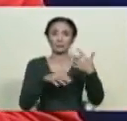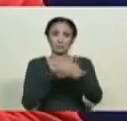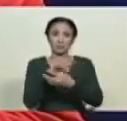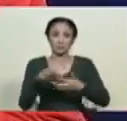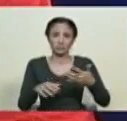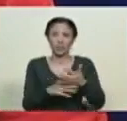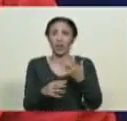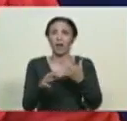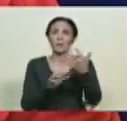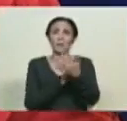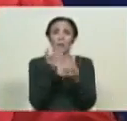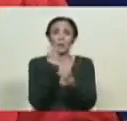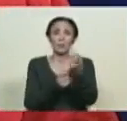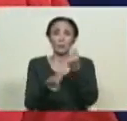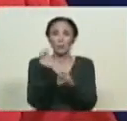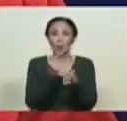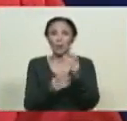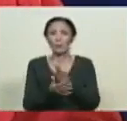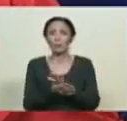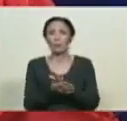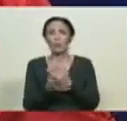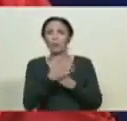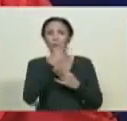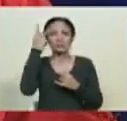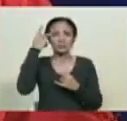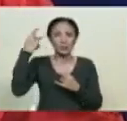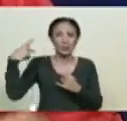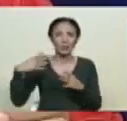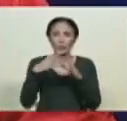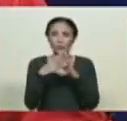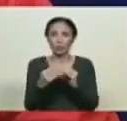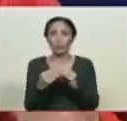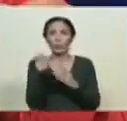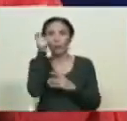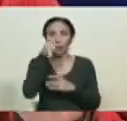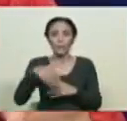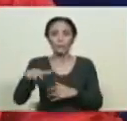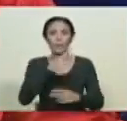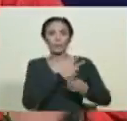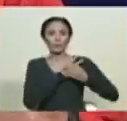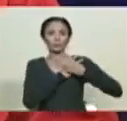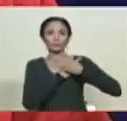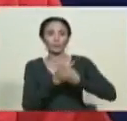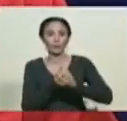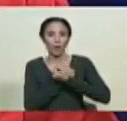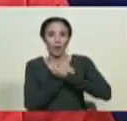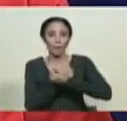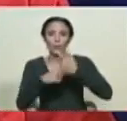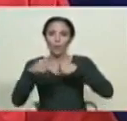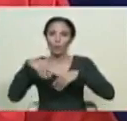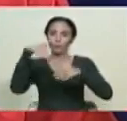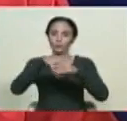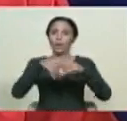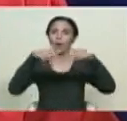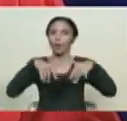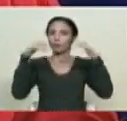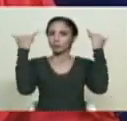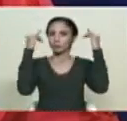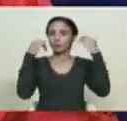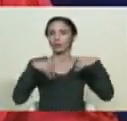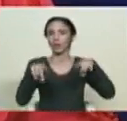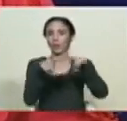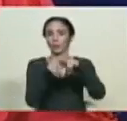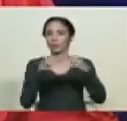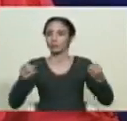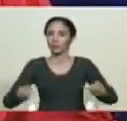una guerra económica, una guerra mediática, una guerra psicológica, y ese pueblo valiente sale a votar y sale a votar. Hoy estamos de fiesta y en verdad nosotros